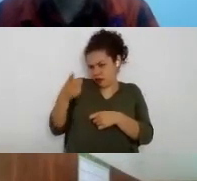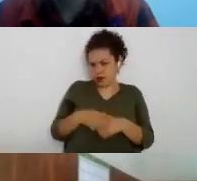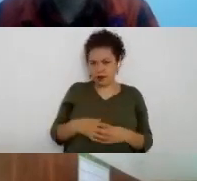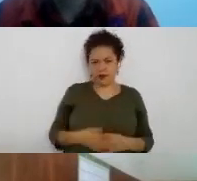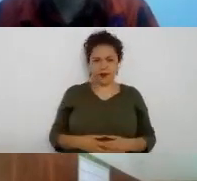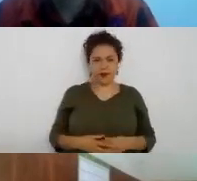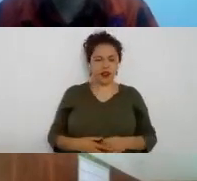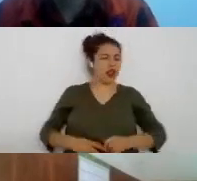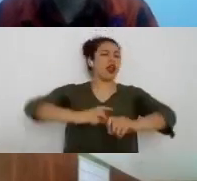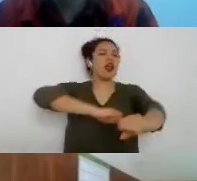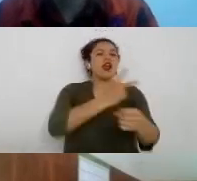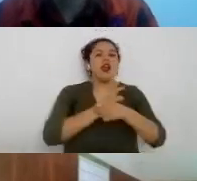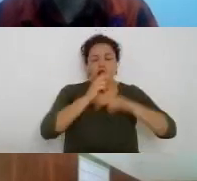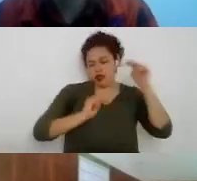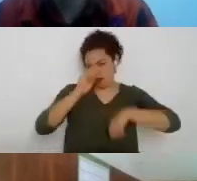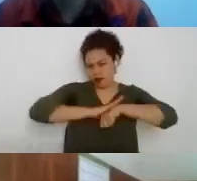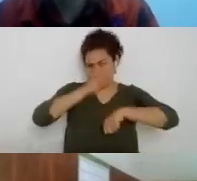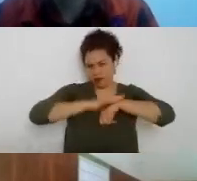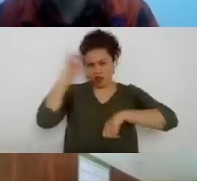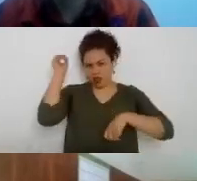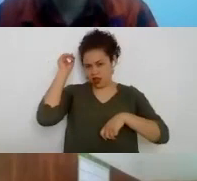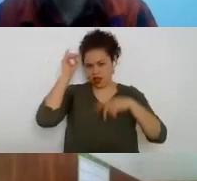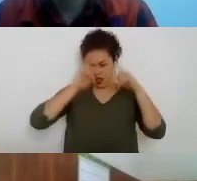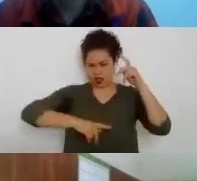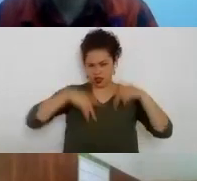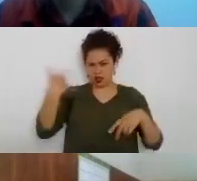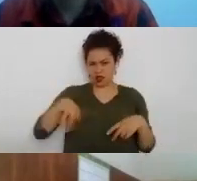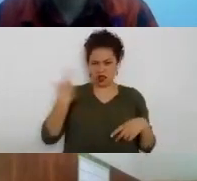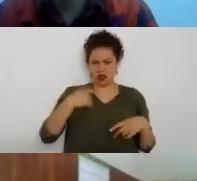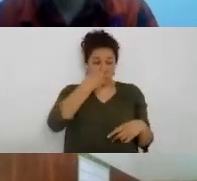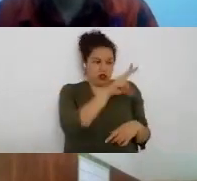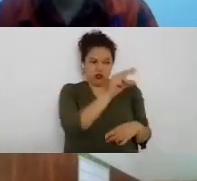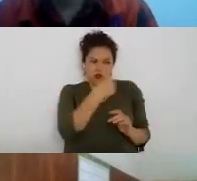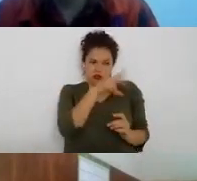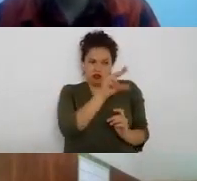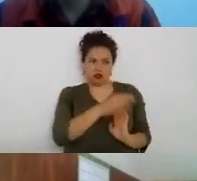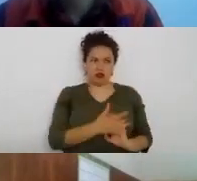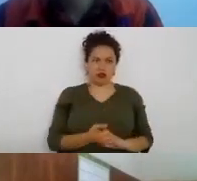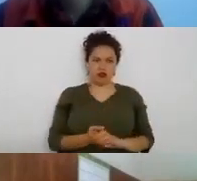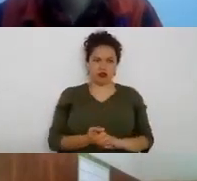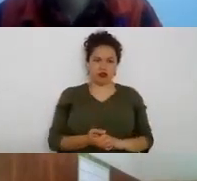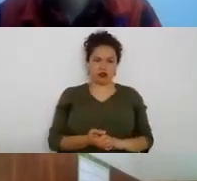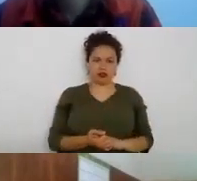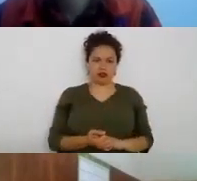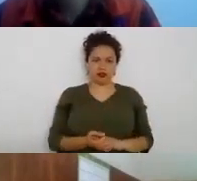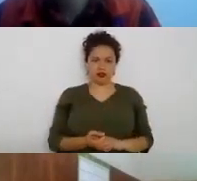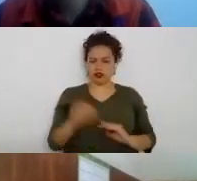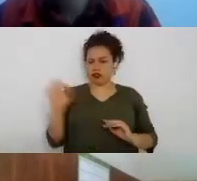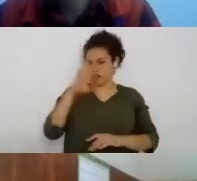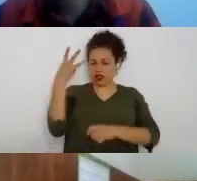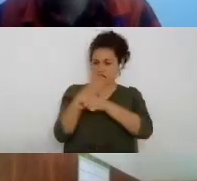¿Por qué dijeron que la de segundo grado era la más dolorosa? No, yo no dije eso. ¿O por qué no la de tercer grado?